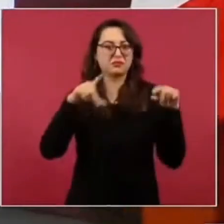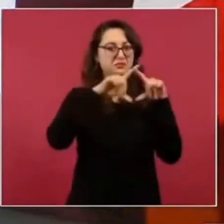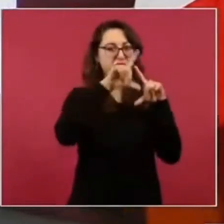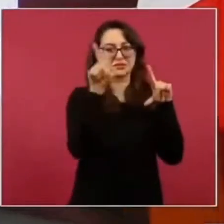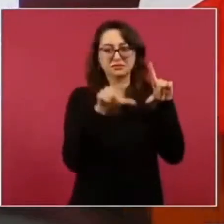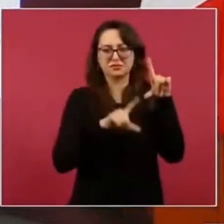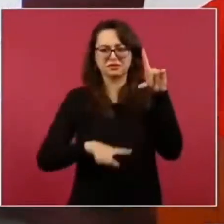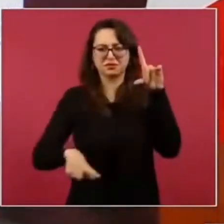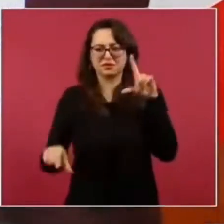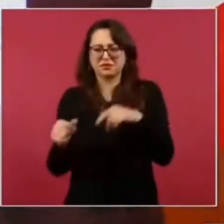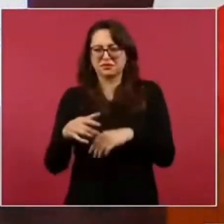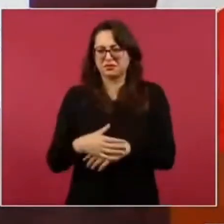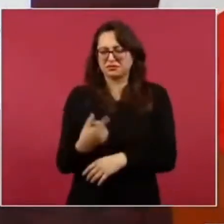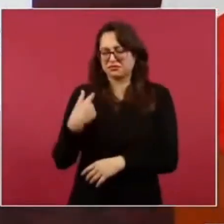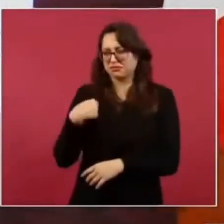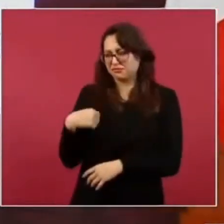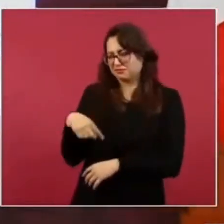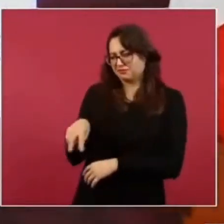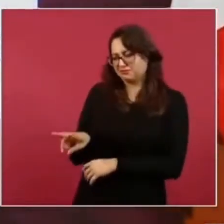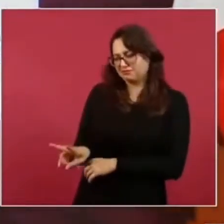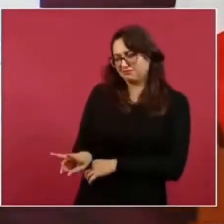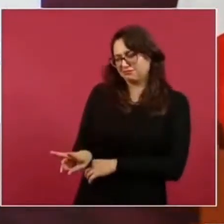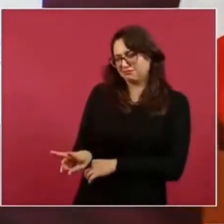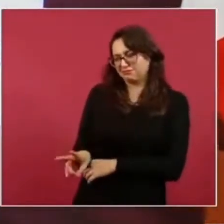y me molestaba muchísimo, ¿no?